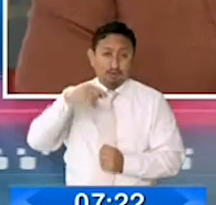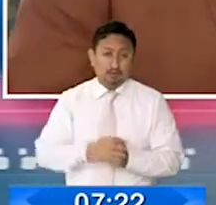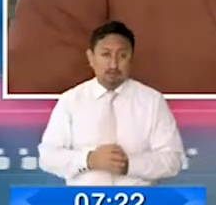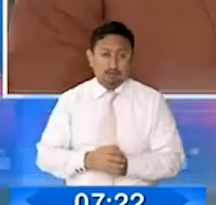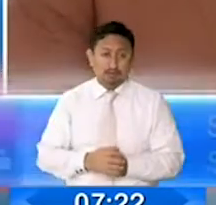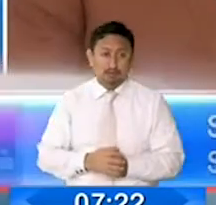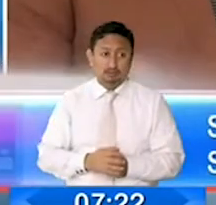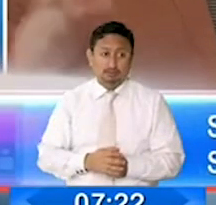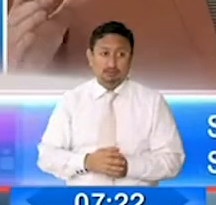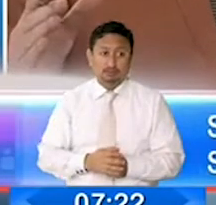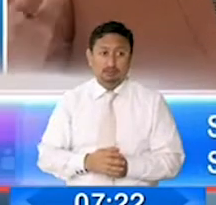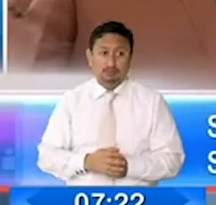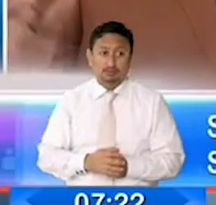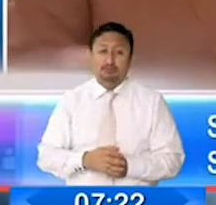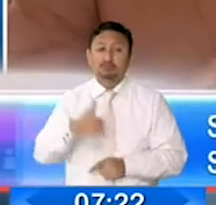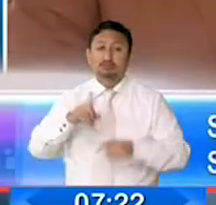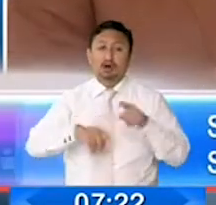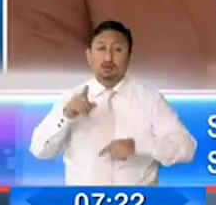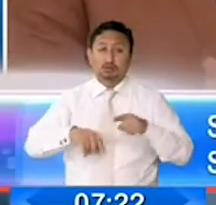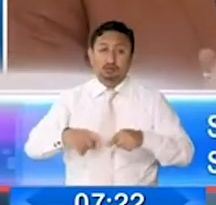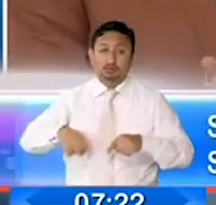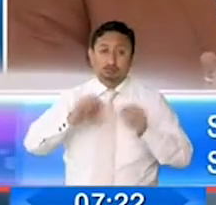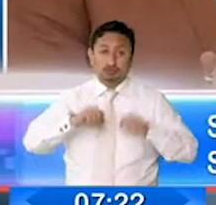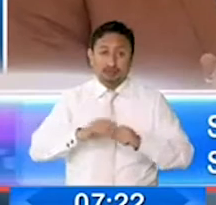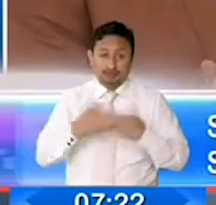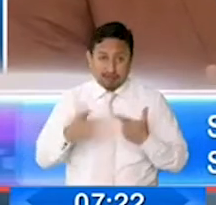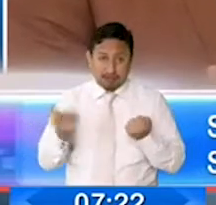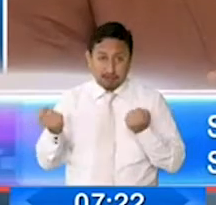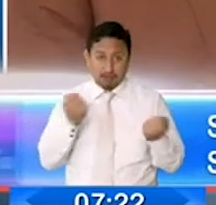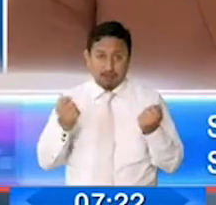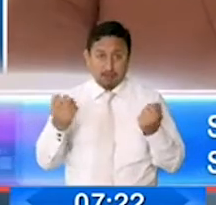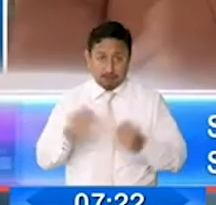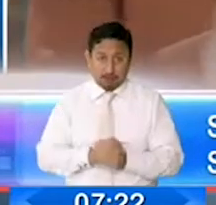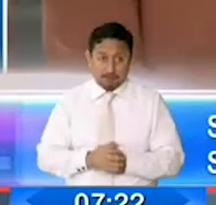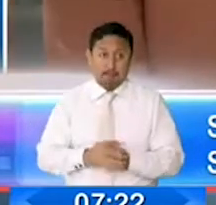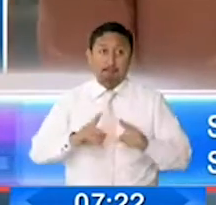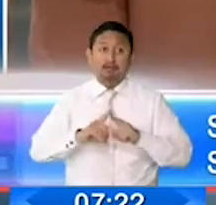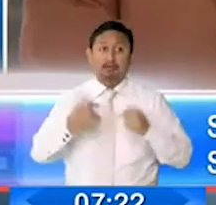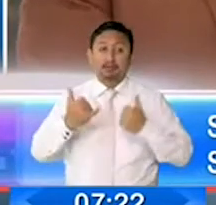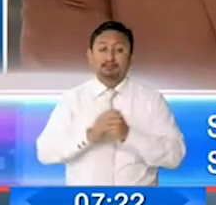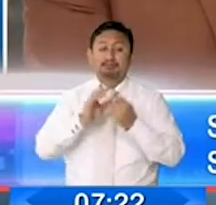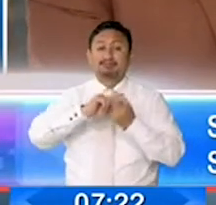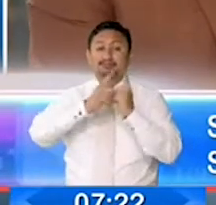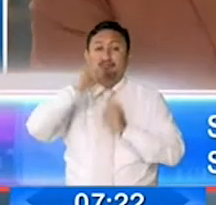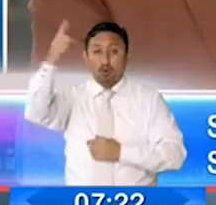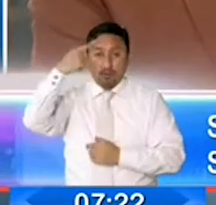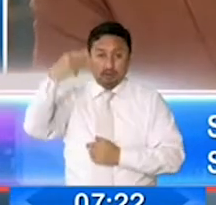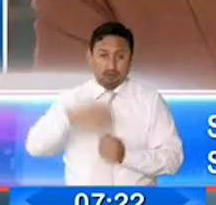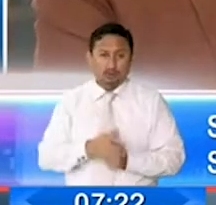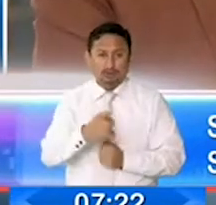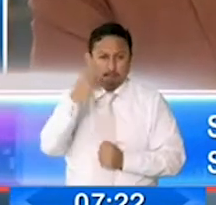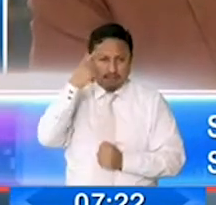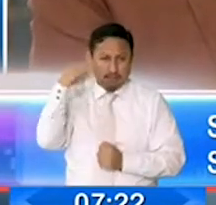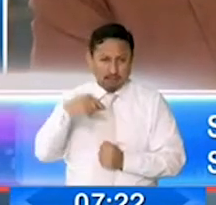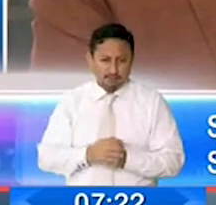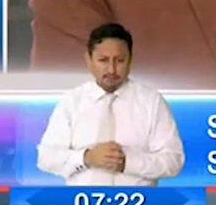intentado, pues intentos algunos y han logrado, ¿no?, controlar la justicia. Estamos a puertas de un cambio de gobierno. ¿Usted cree que eso